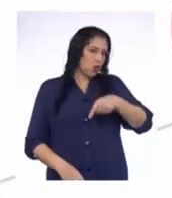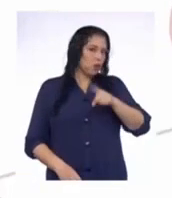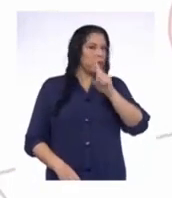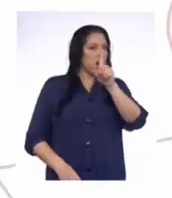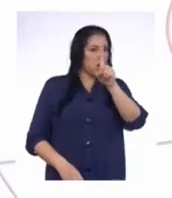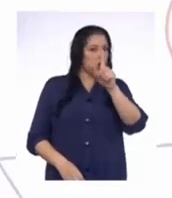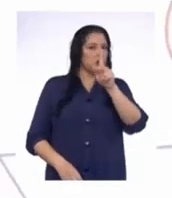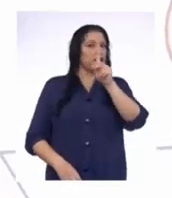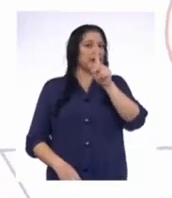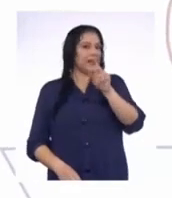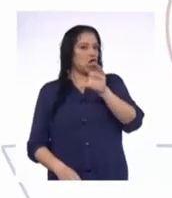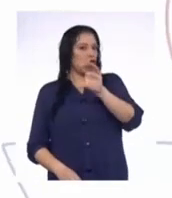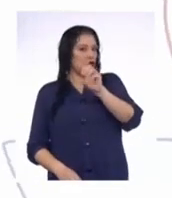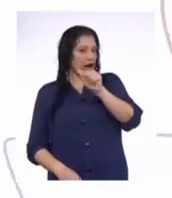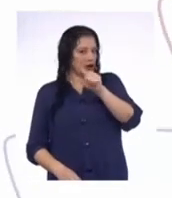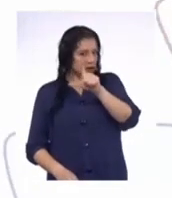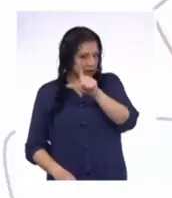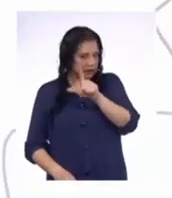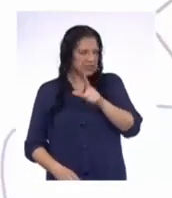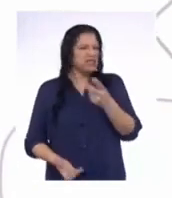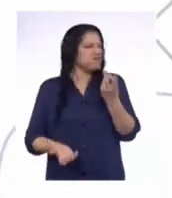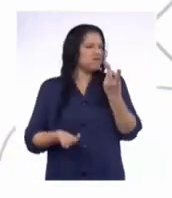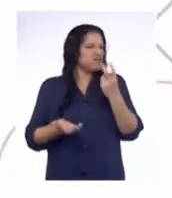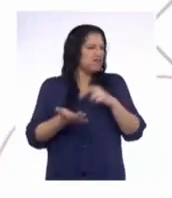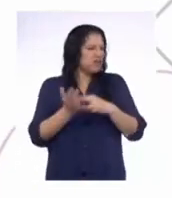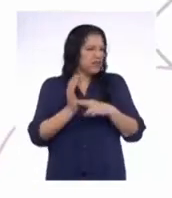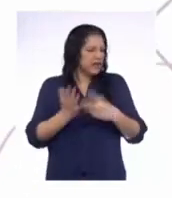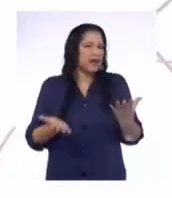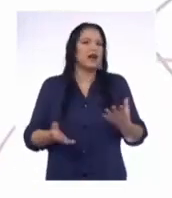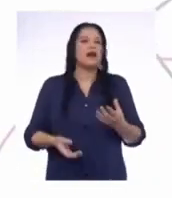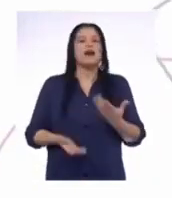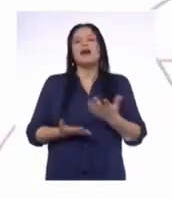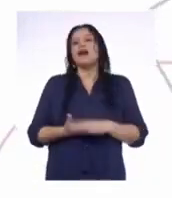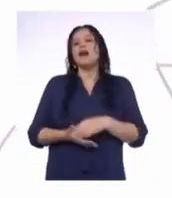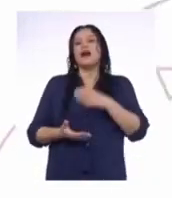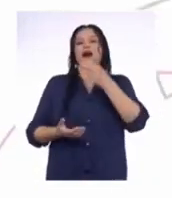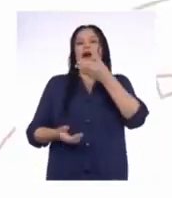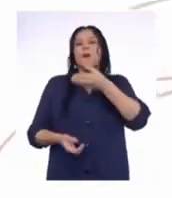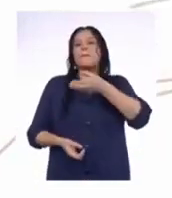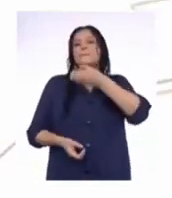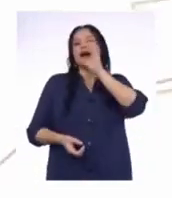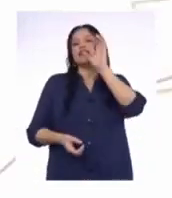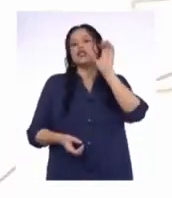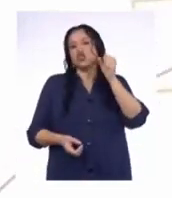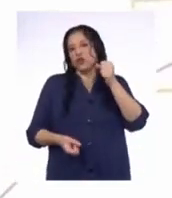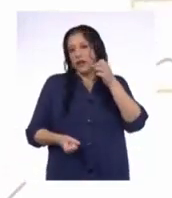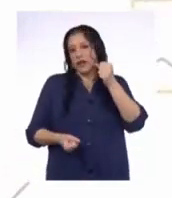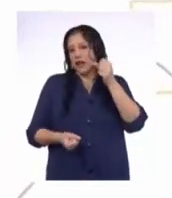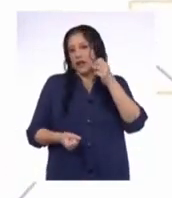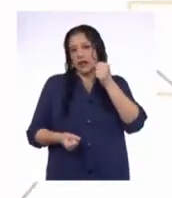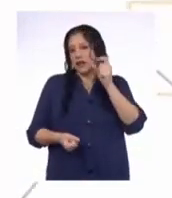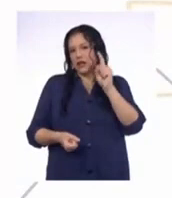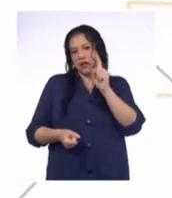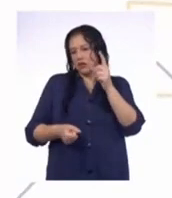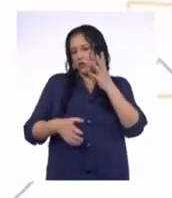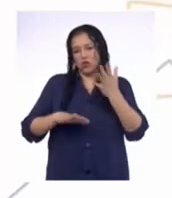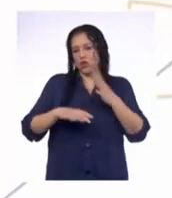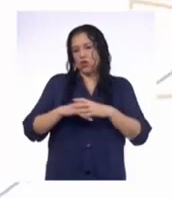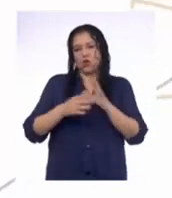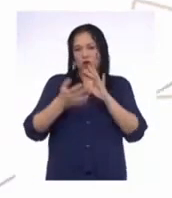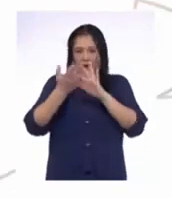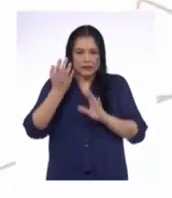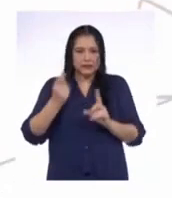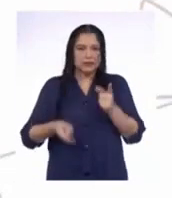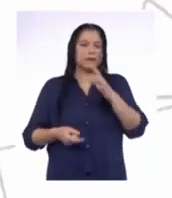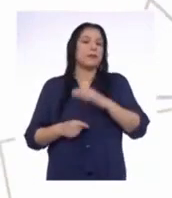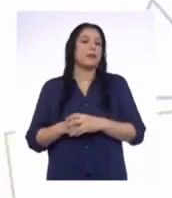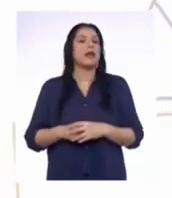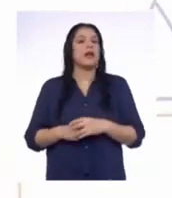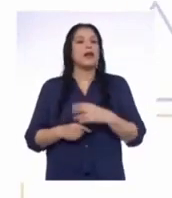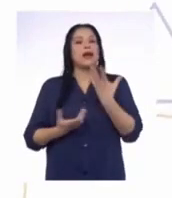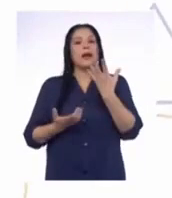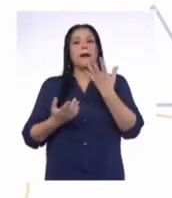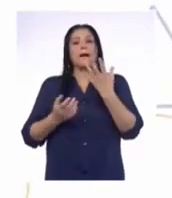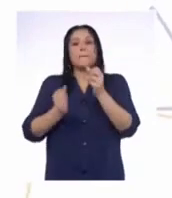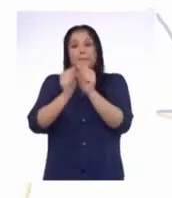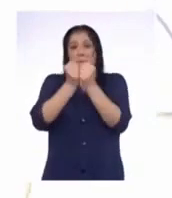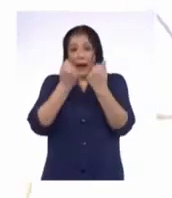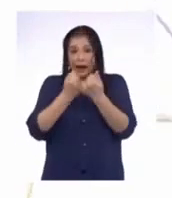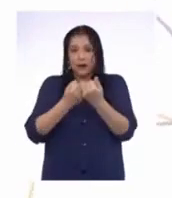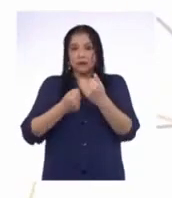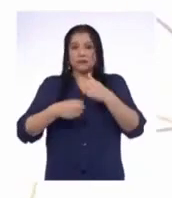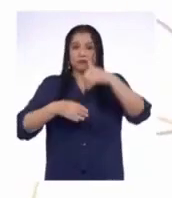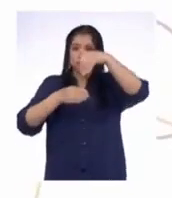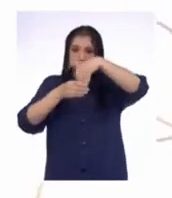304,1 kilocalorías, que consiste en tomar un vaso de leche desnatada, 4 unidades de pan